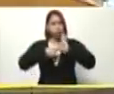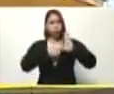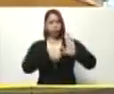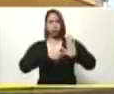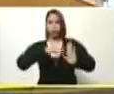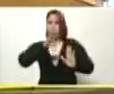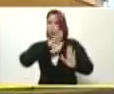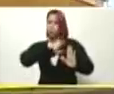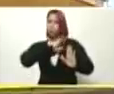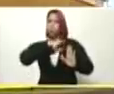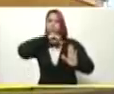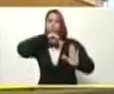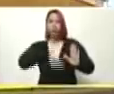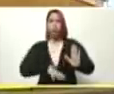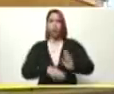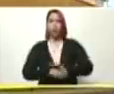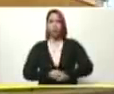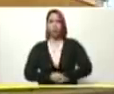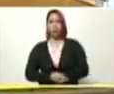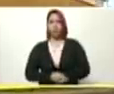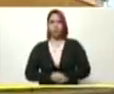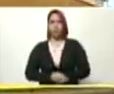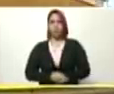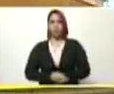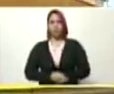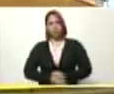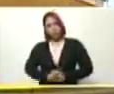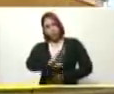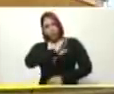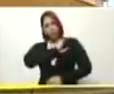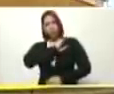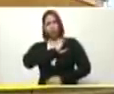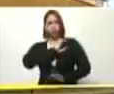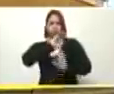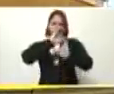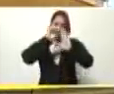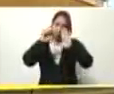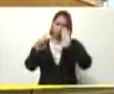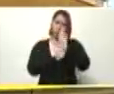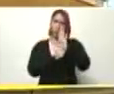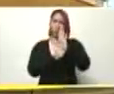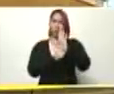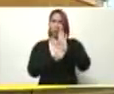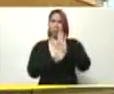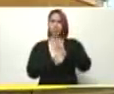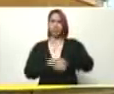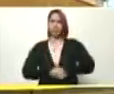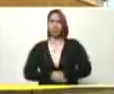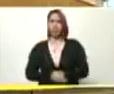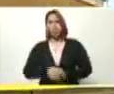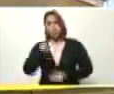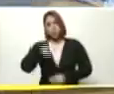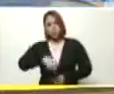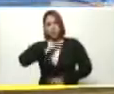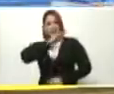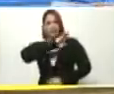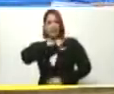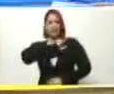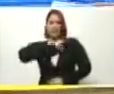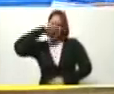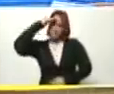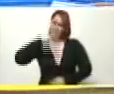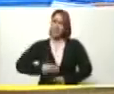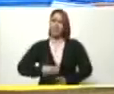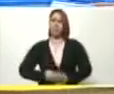histórica, su pertinencia constitucional y su pertinencia militar,